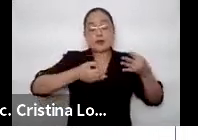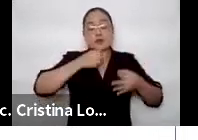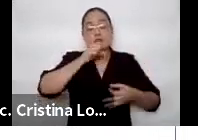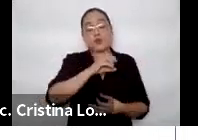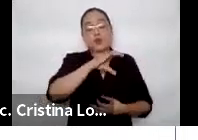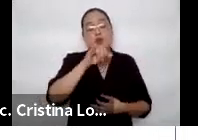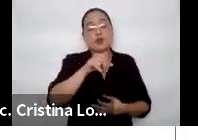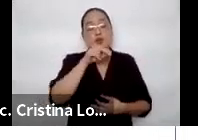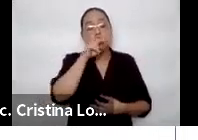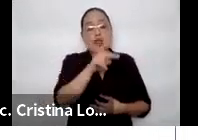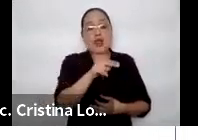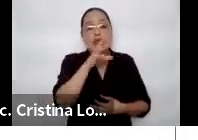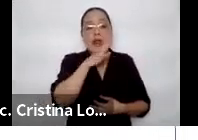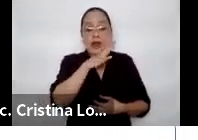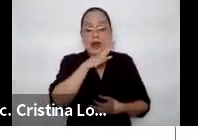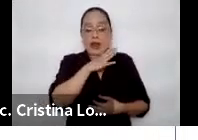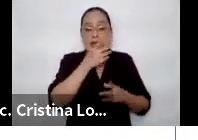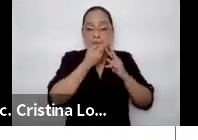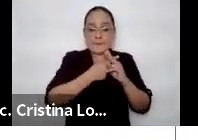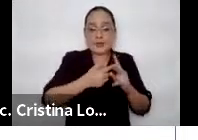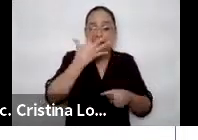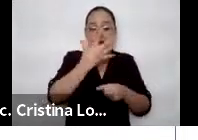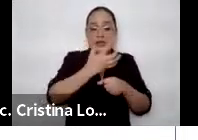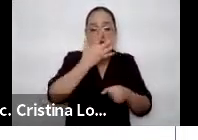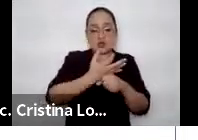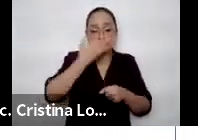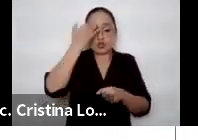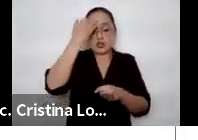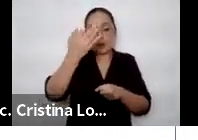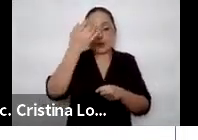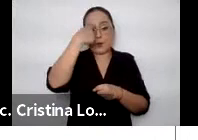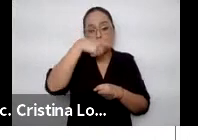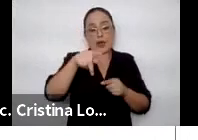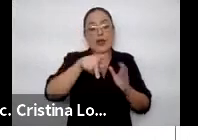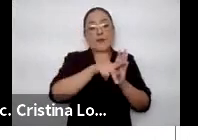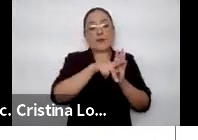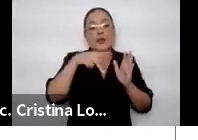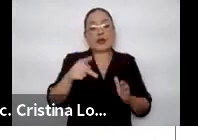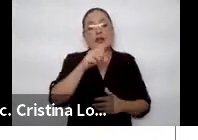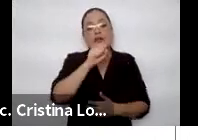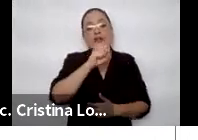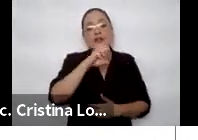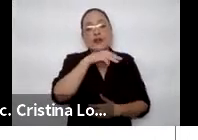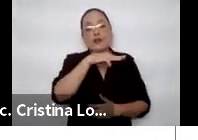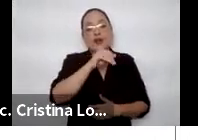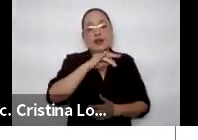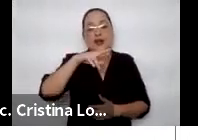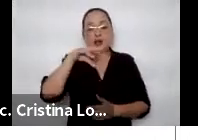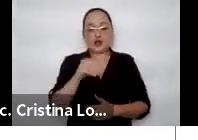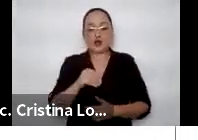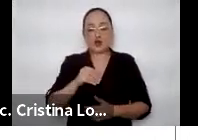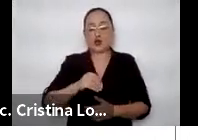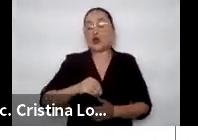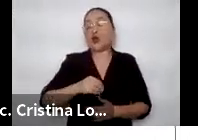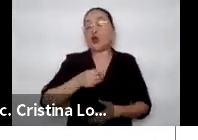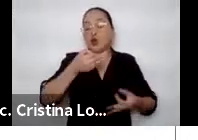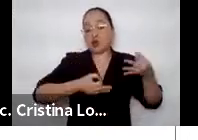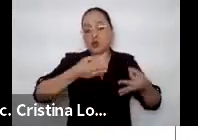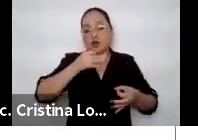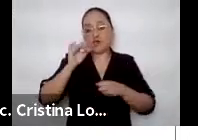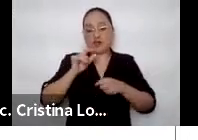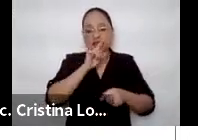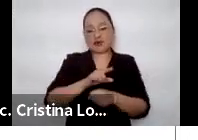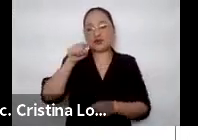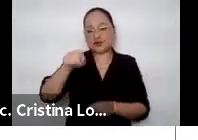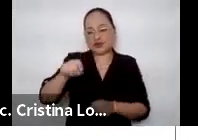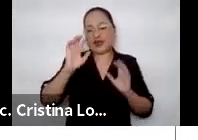la quinta época del Semanario Judicial de la Federación. No nos vamos a meter tanto a profundidad en esta línea del tiempo, que ustedes ya lo